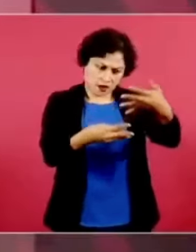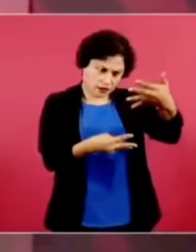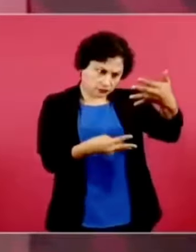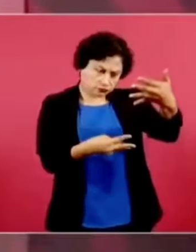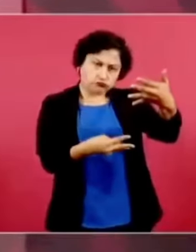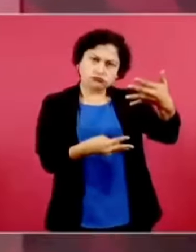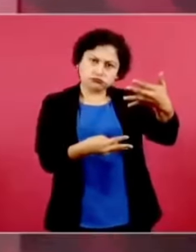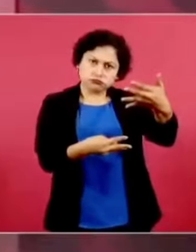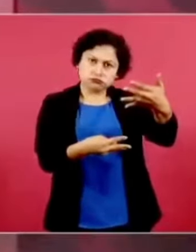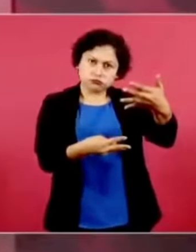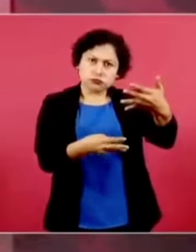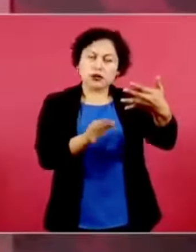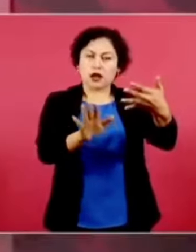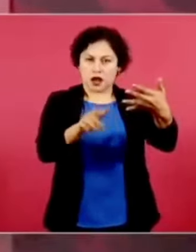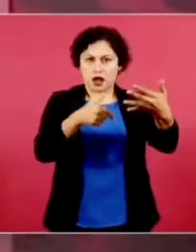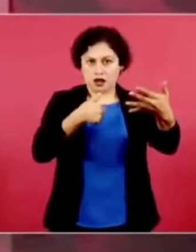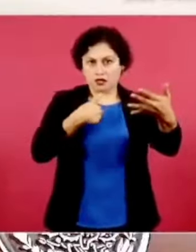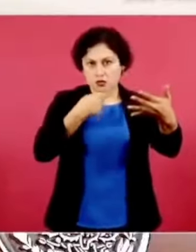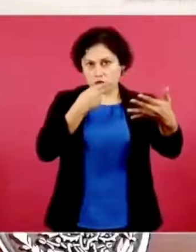con lo electoral.